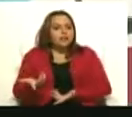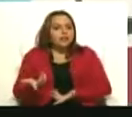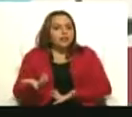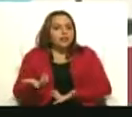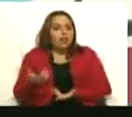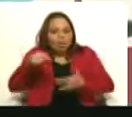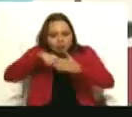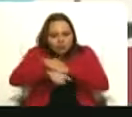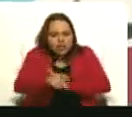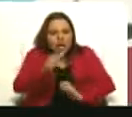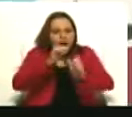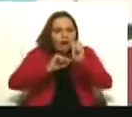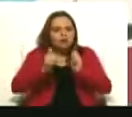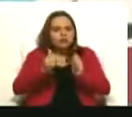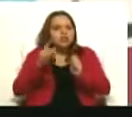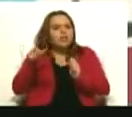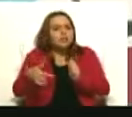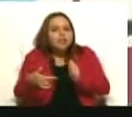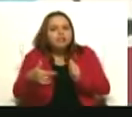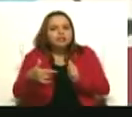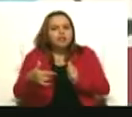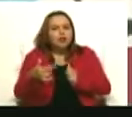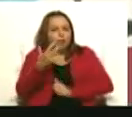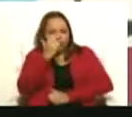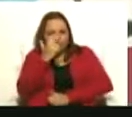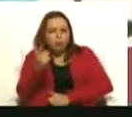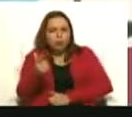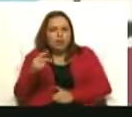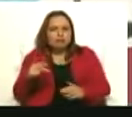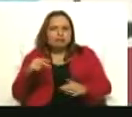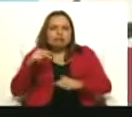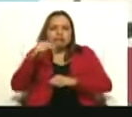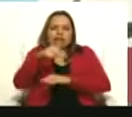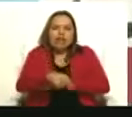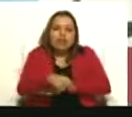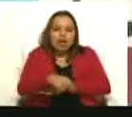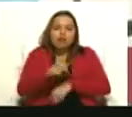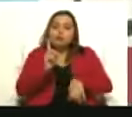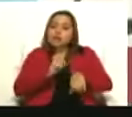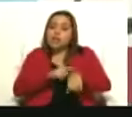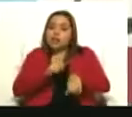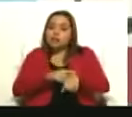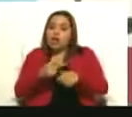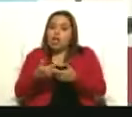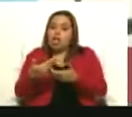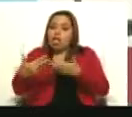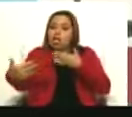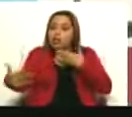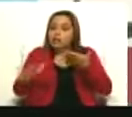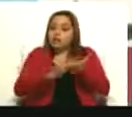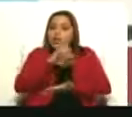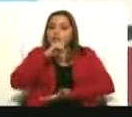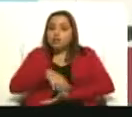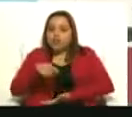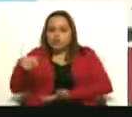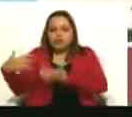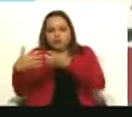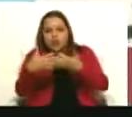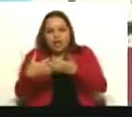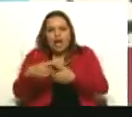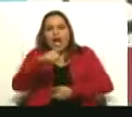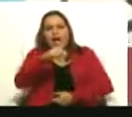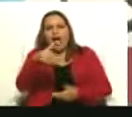Y además, curiosamente, se saltaron un periodo bastante largo de la historia en esta controversia, desde